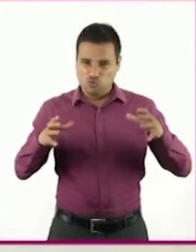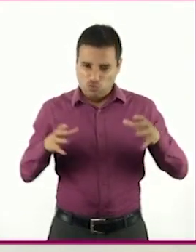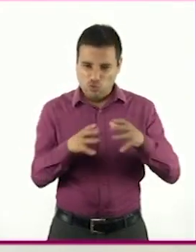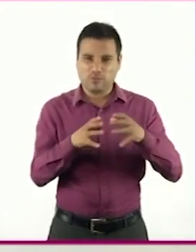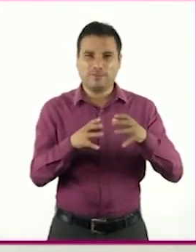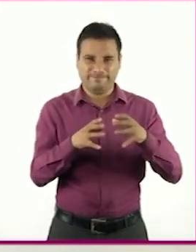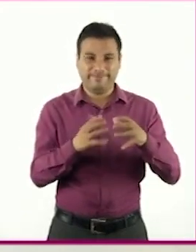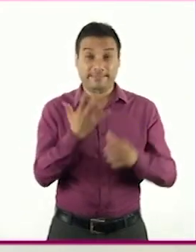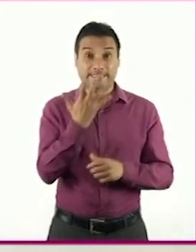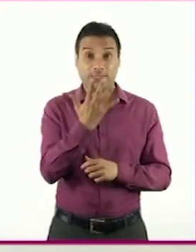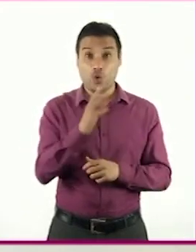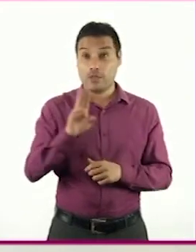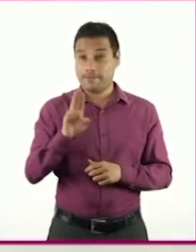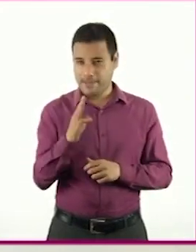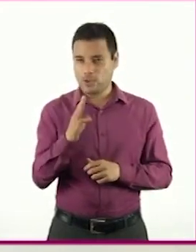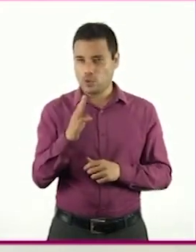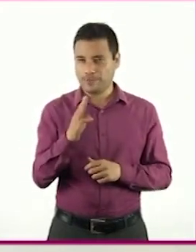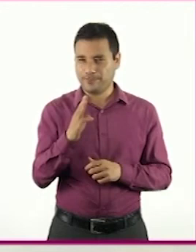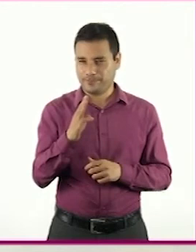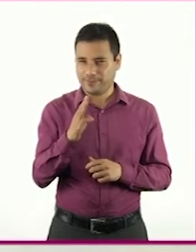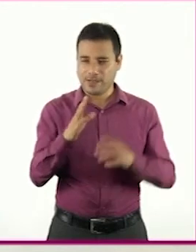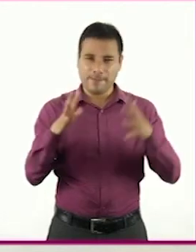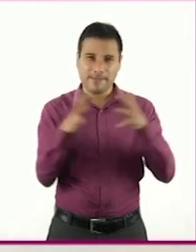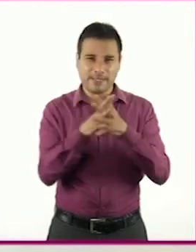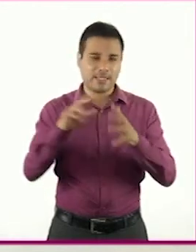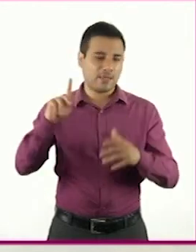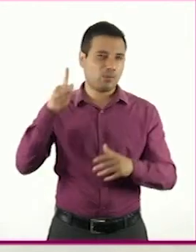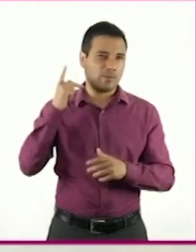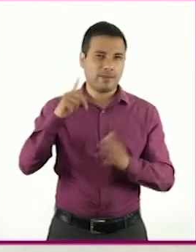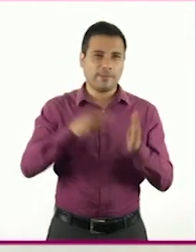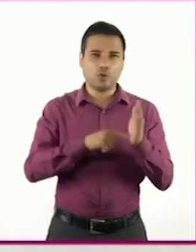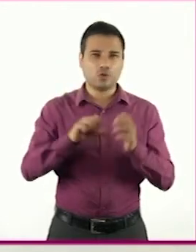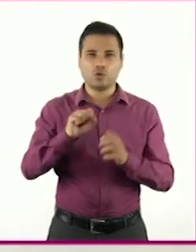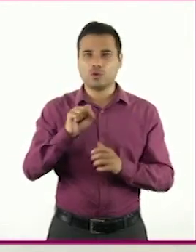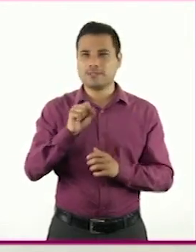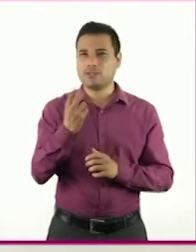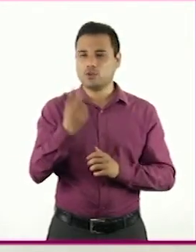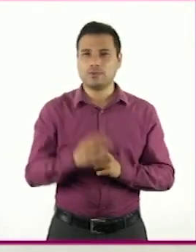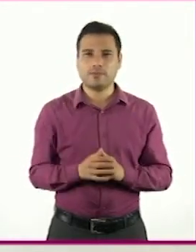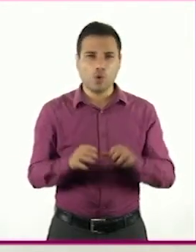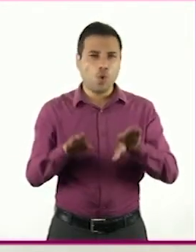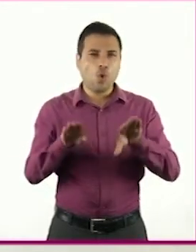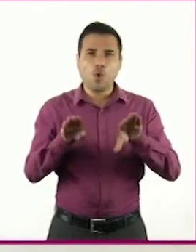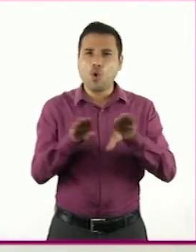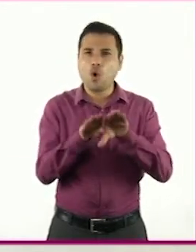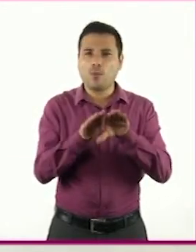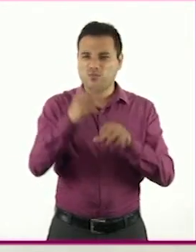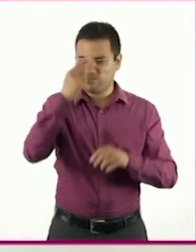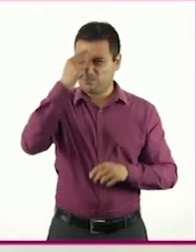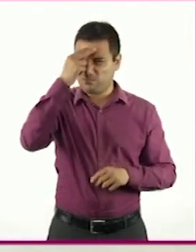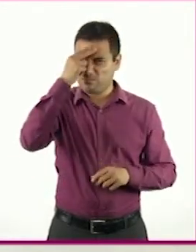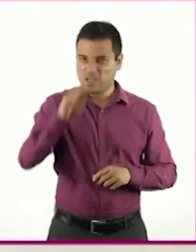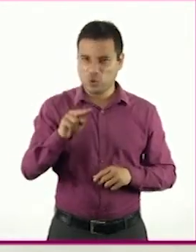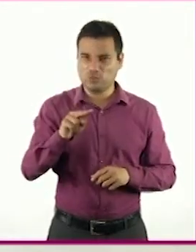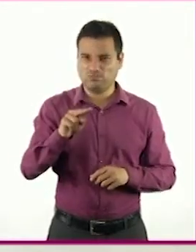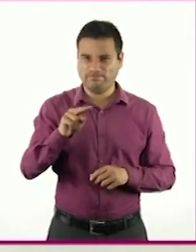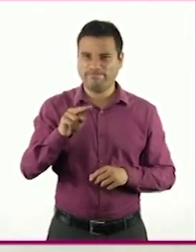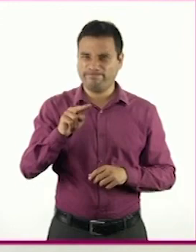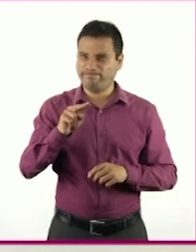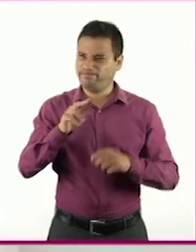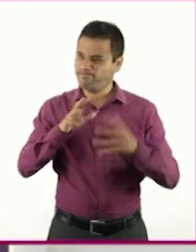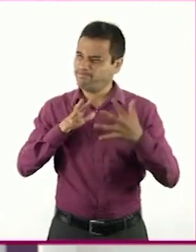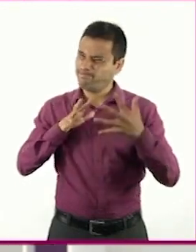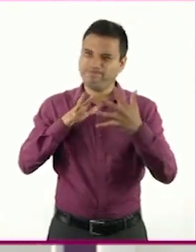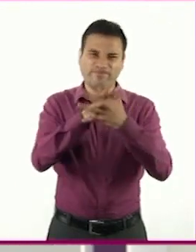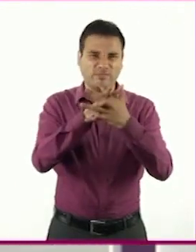Puebla del 5 de mayo de 1862 como un símbolo de la resistencia mexicana frente al enemigo